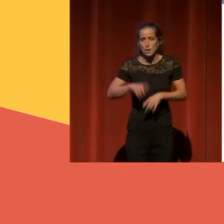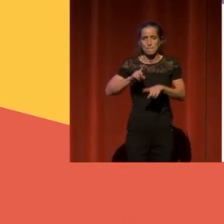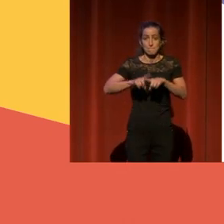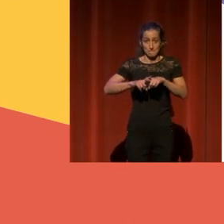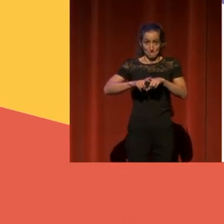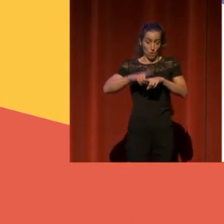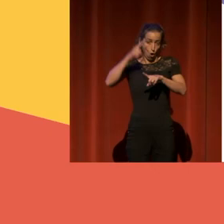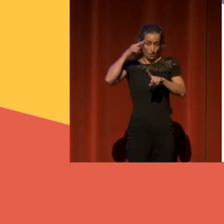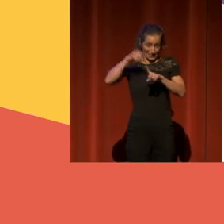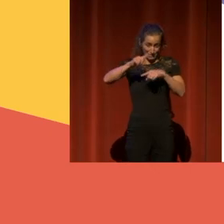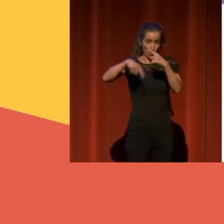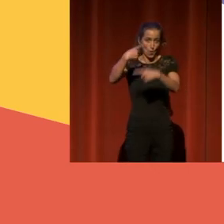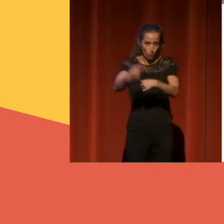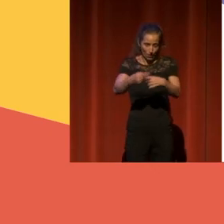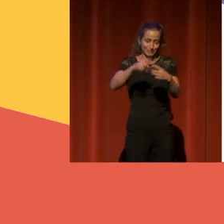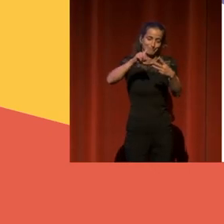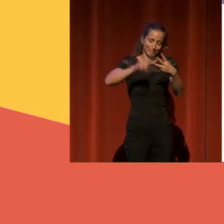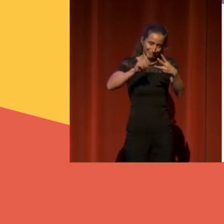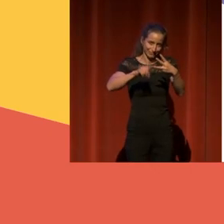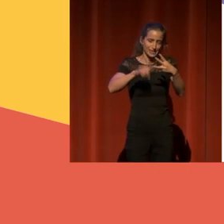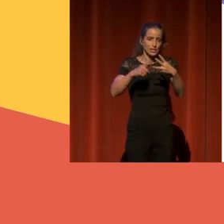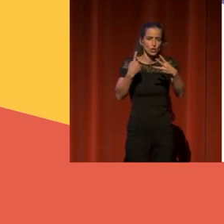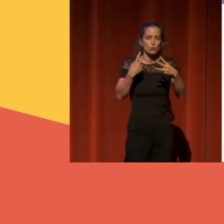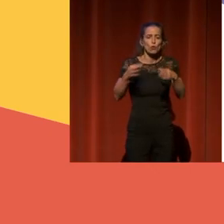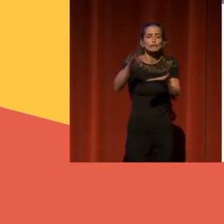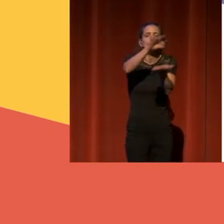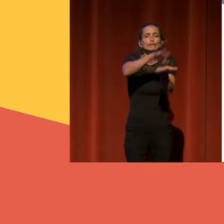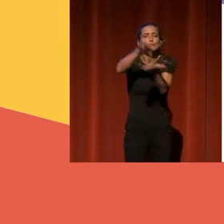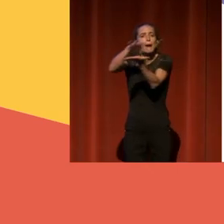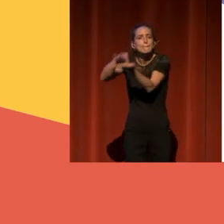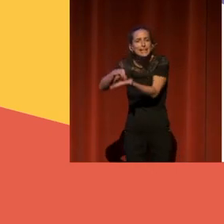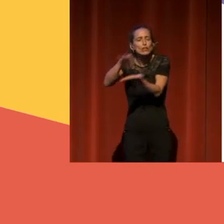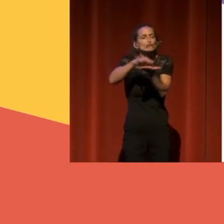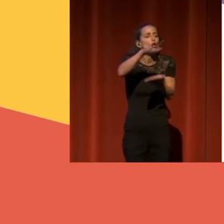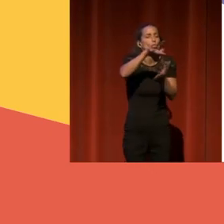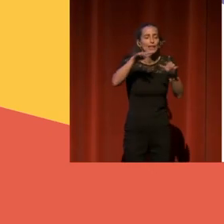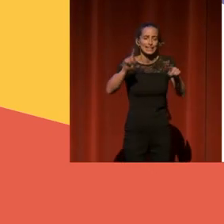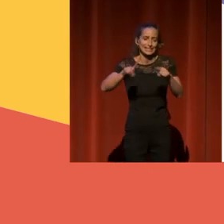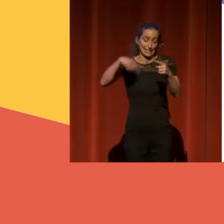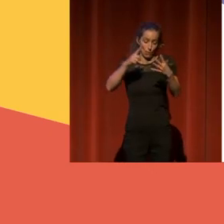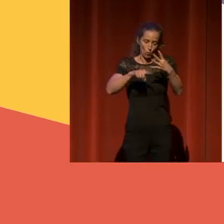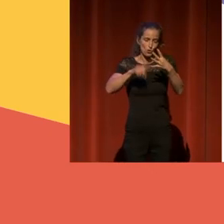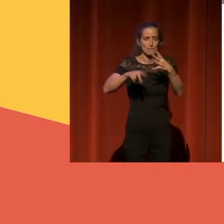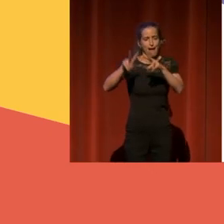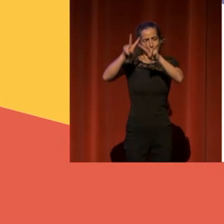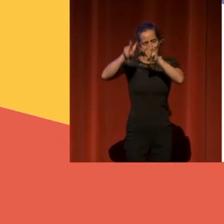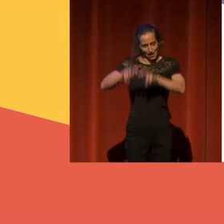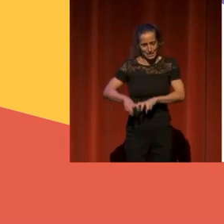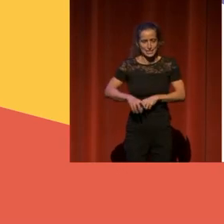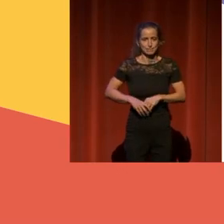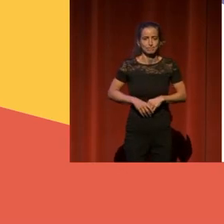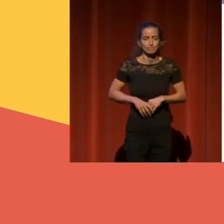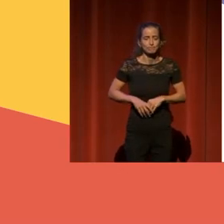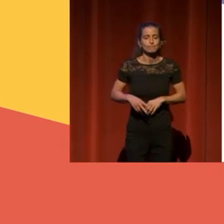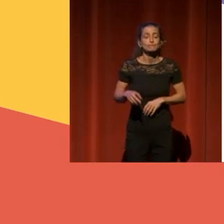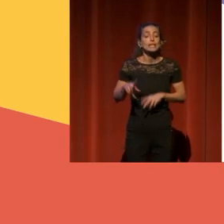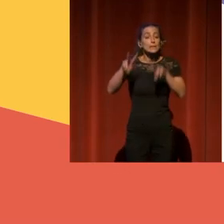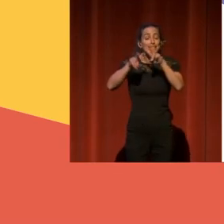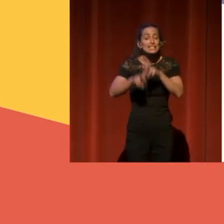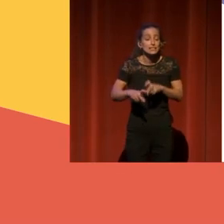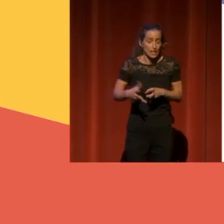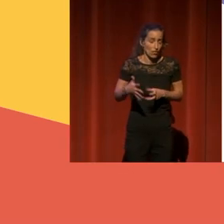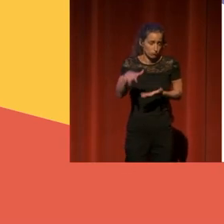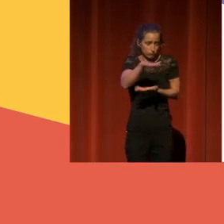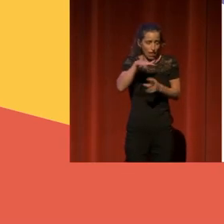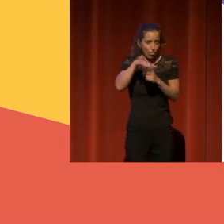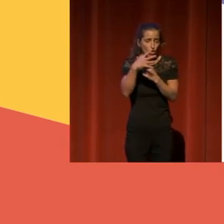fase siguiente de mapeo y a la última de análisis, ¿no? La investigación de campo se desarrolló entre abril y agosto del